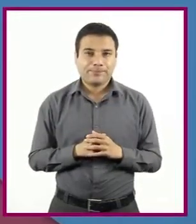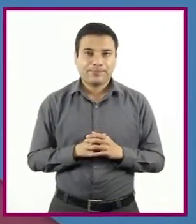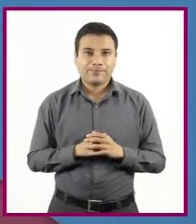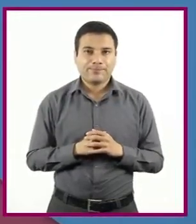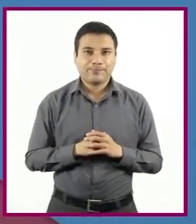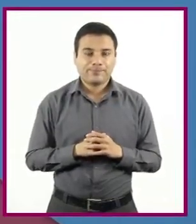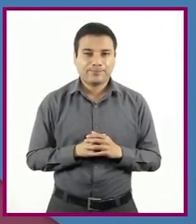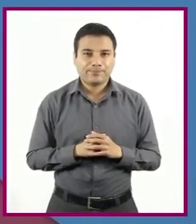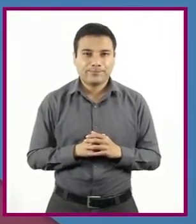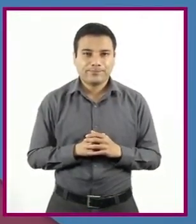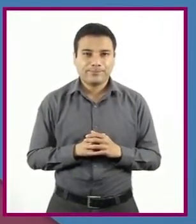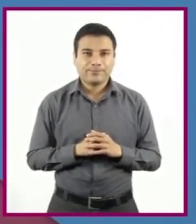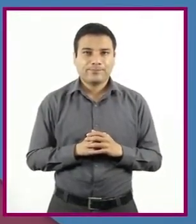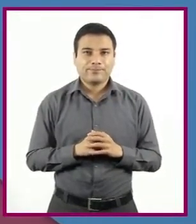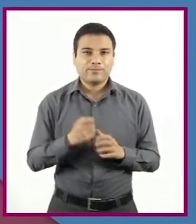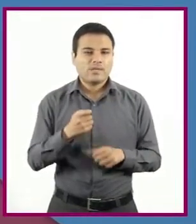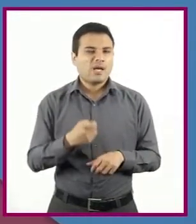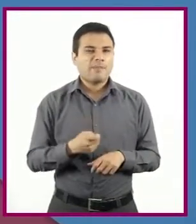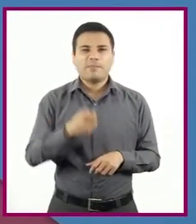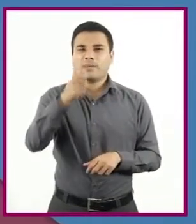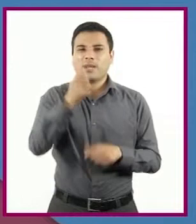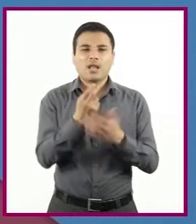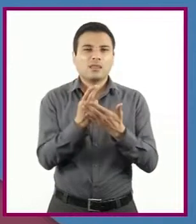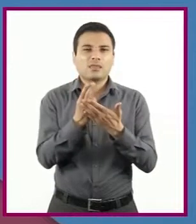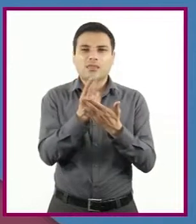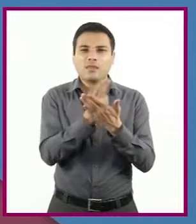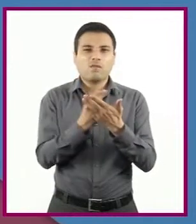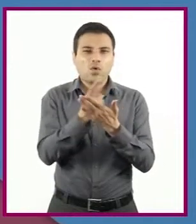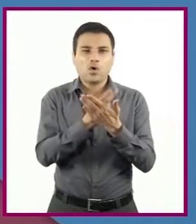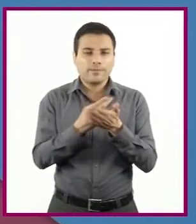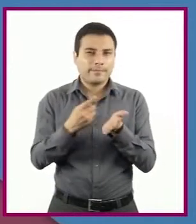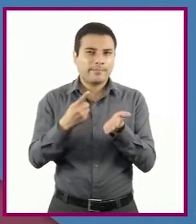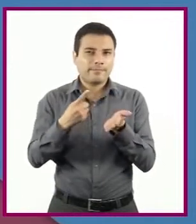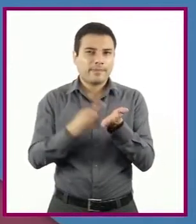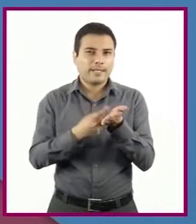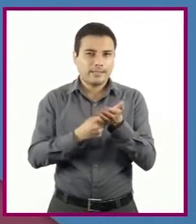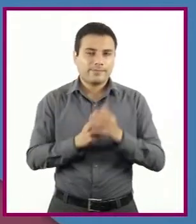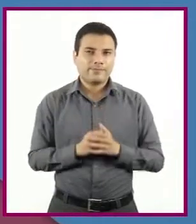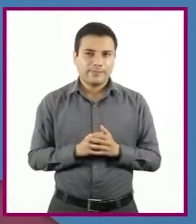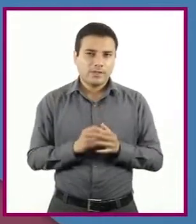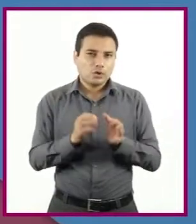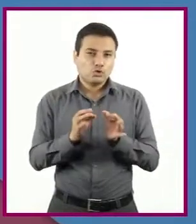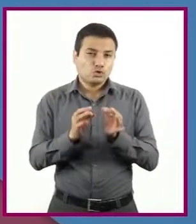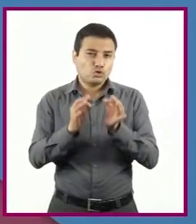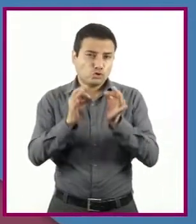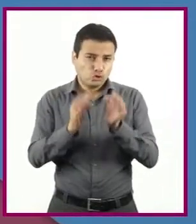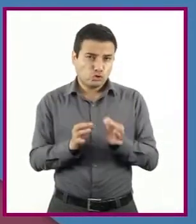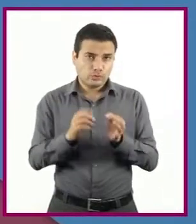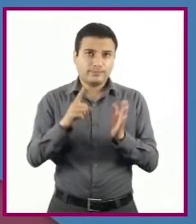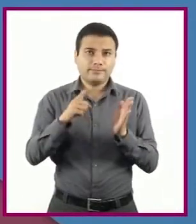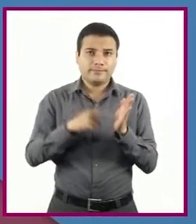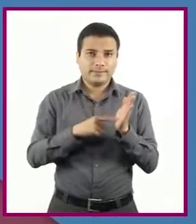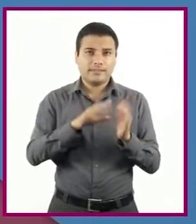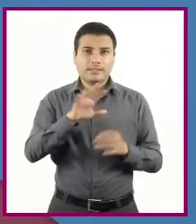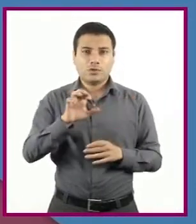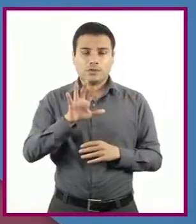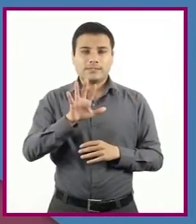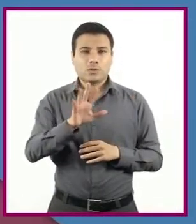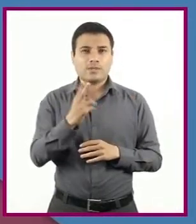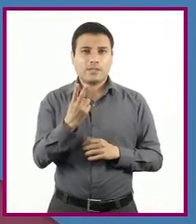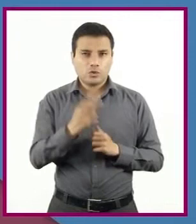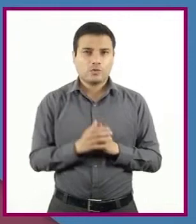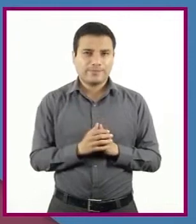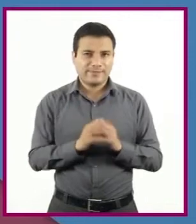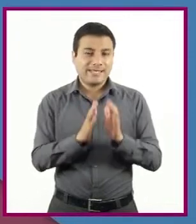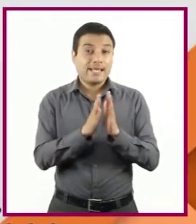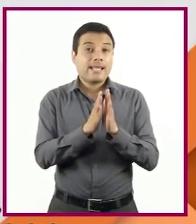La primera ilustración de la vainilla, luego del arribo de los españoles, apareció en 1552 en el Códice de